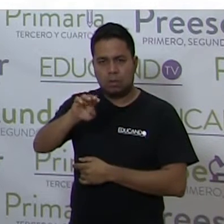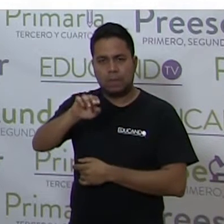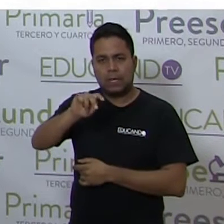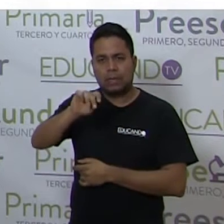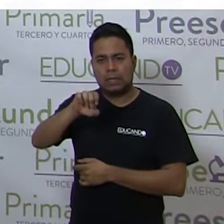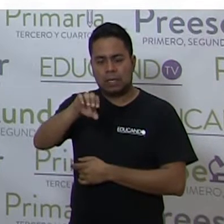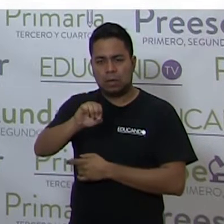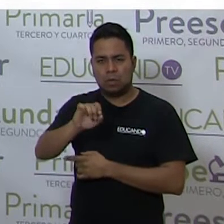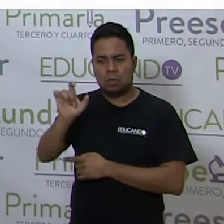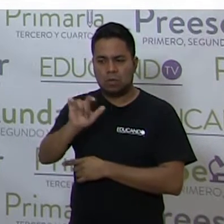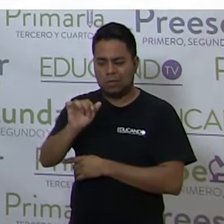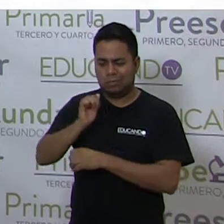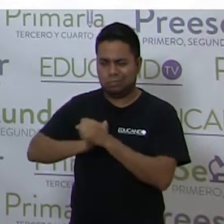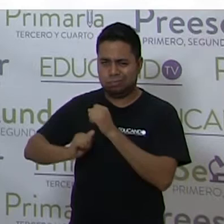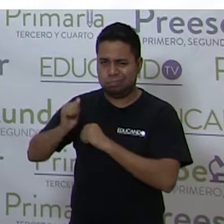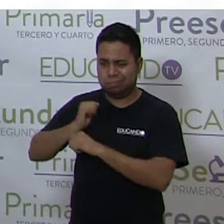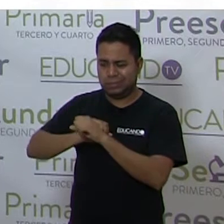XX.